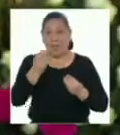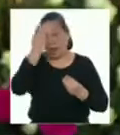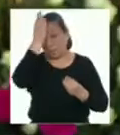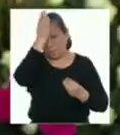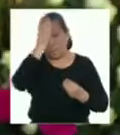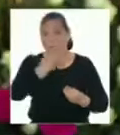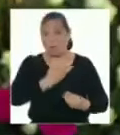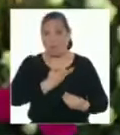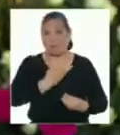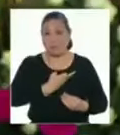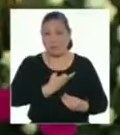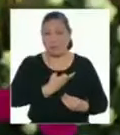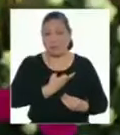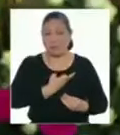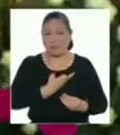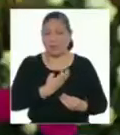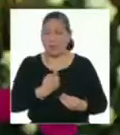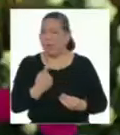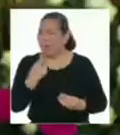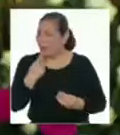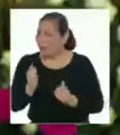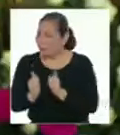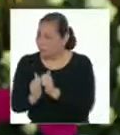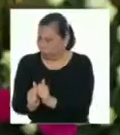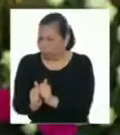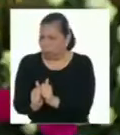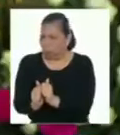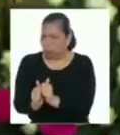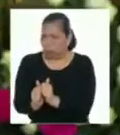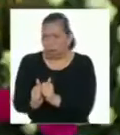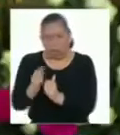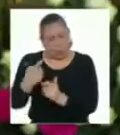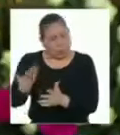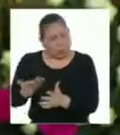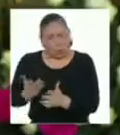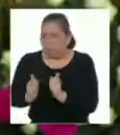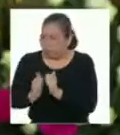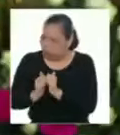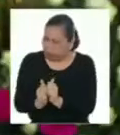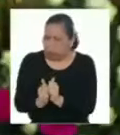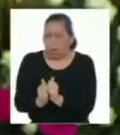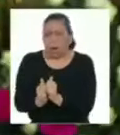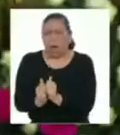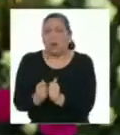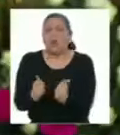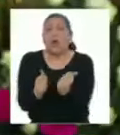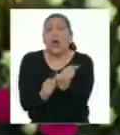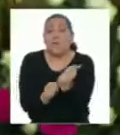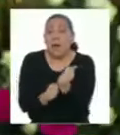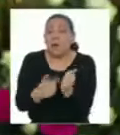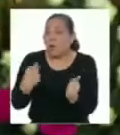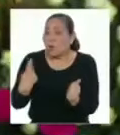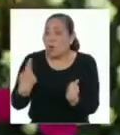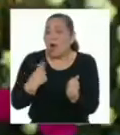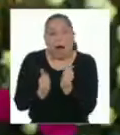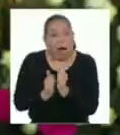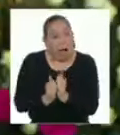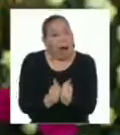a no considerar al prójimo como socio. Hay que ir más allá de ser socios. Somos hermanos y hermanas.